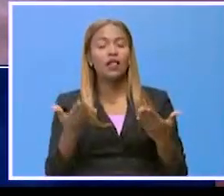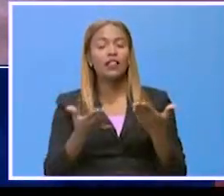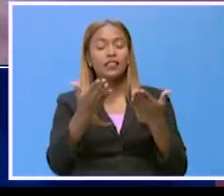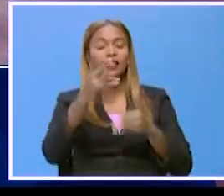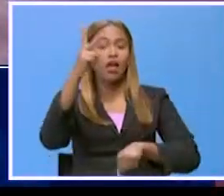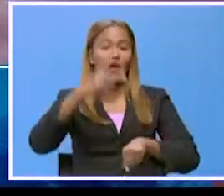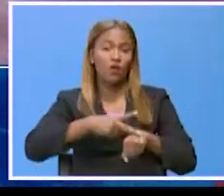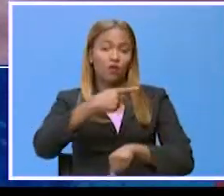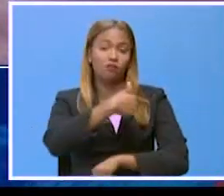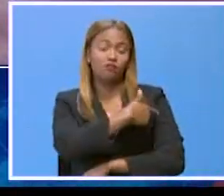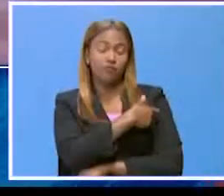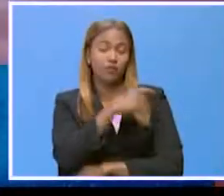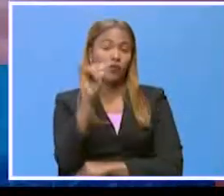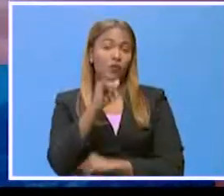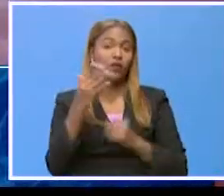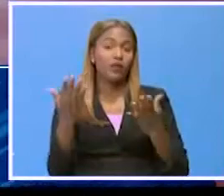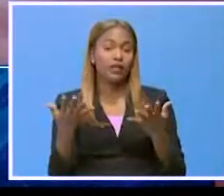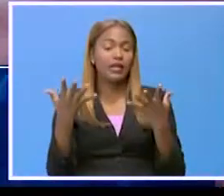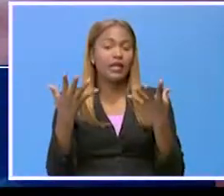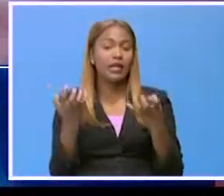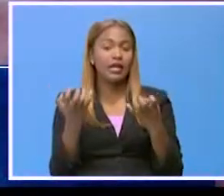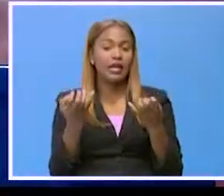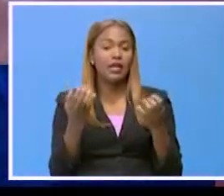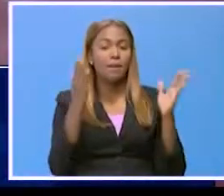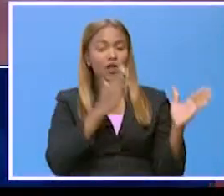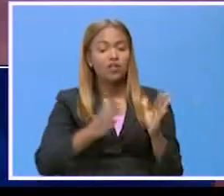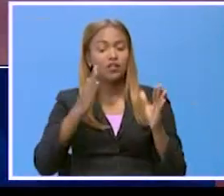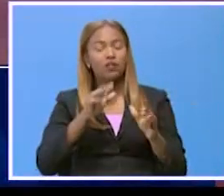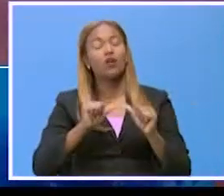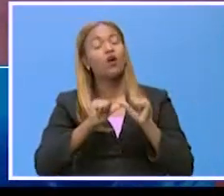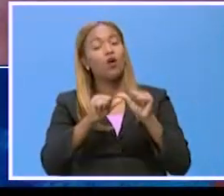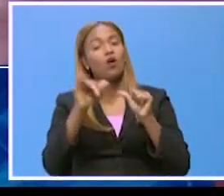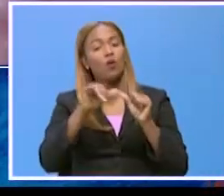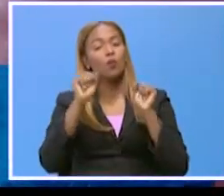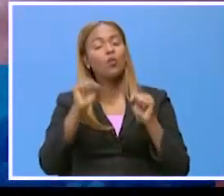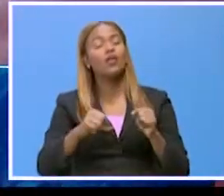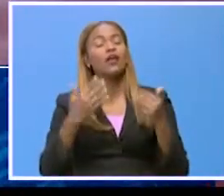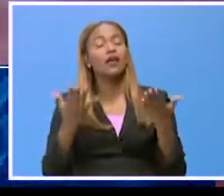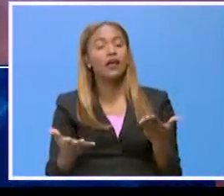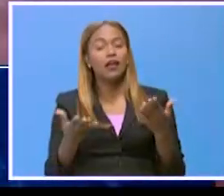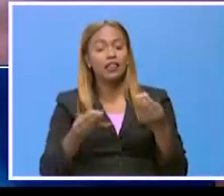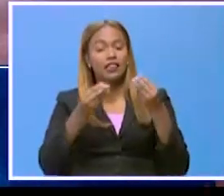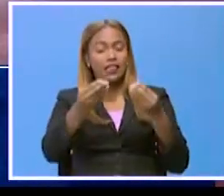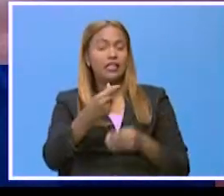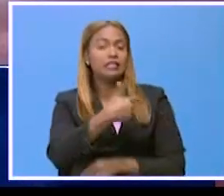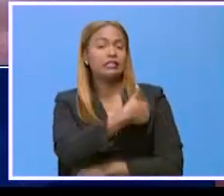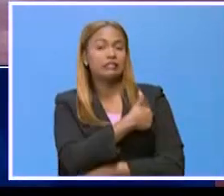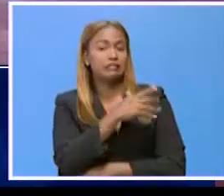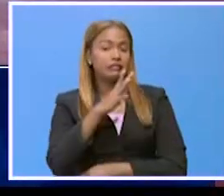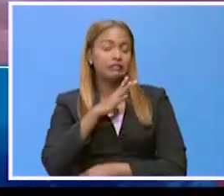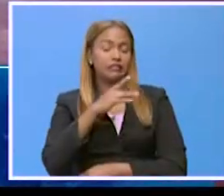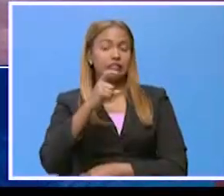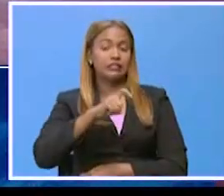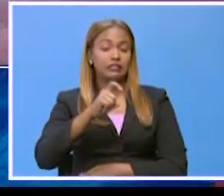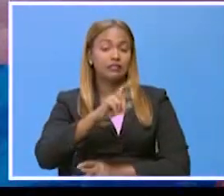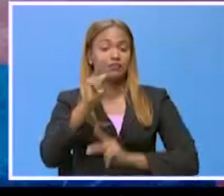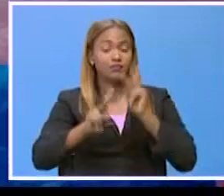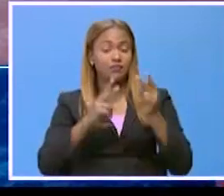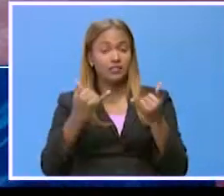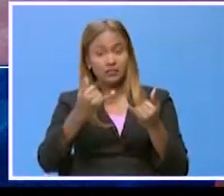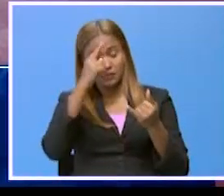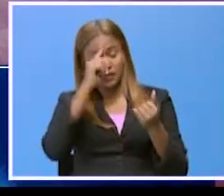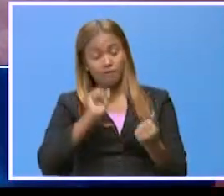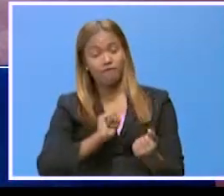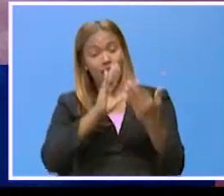segunda dosis y nada tratando de agotar el proceso y poder entonces llevar la inmunización que necesita la población para